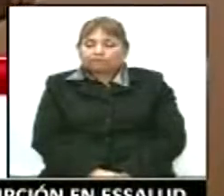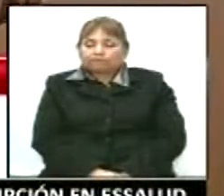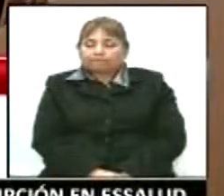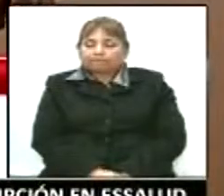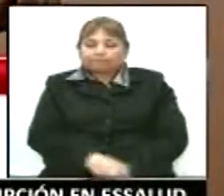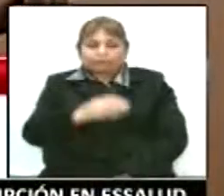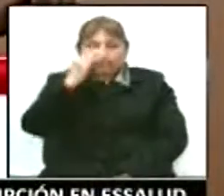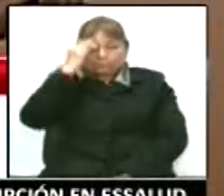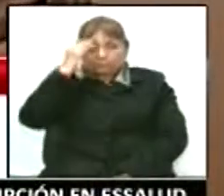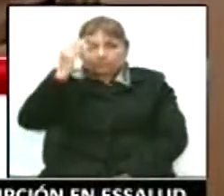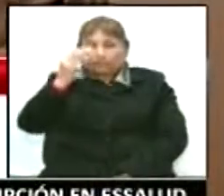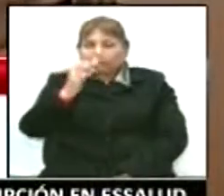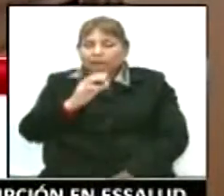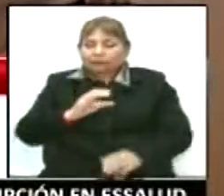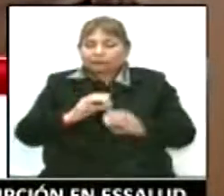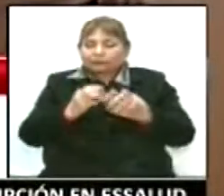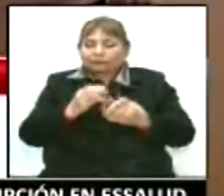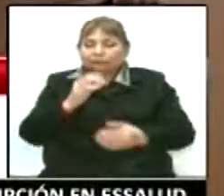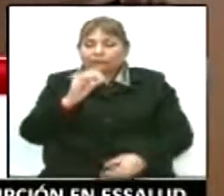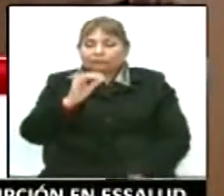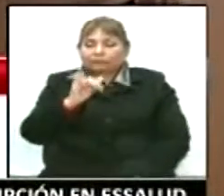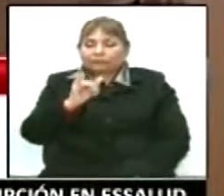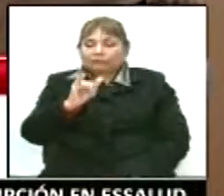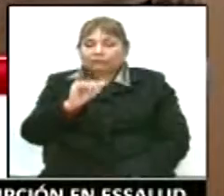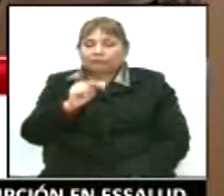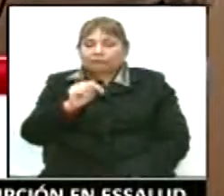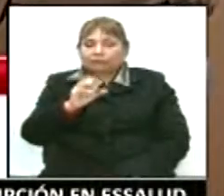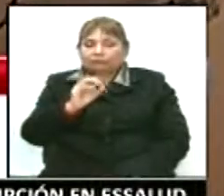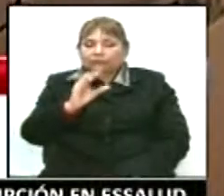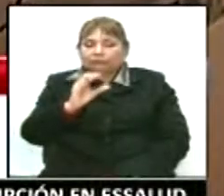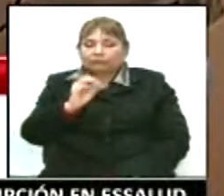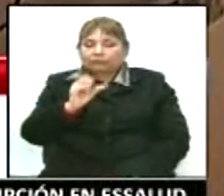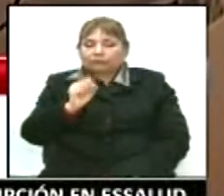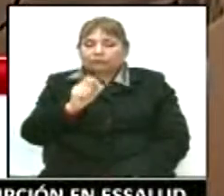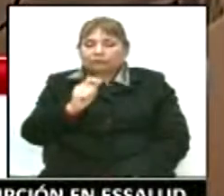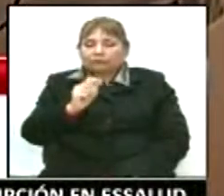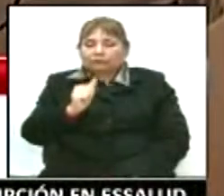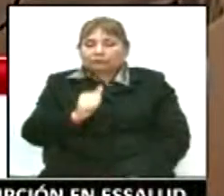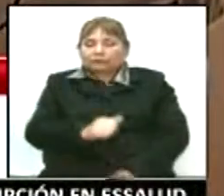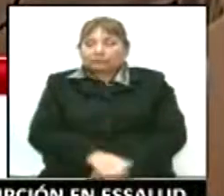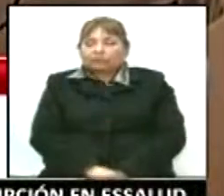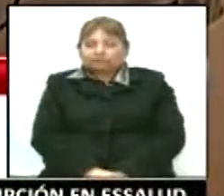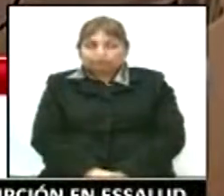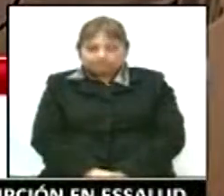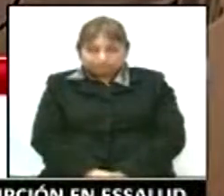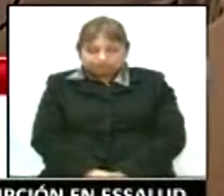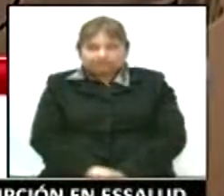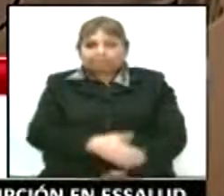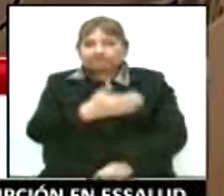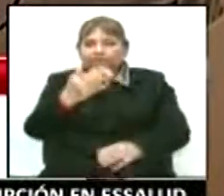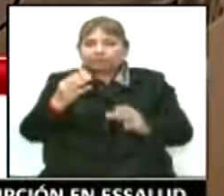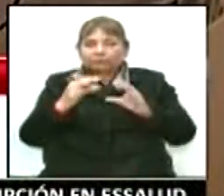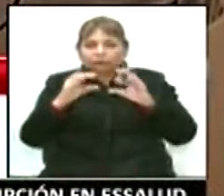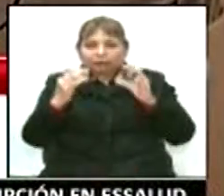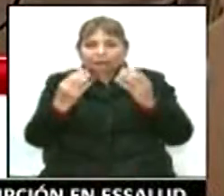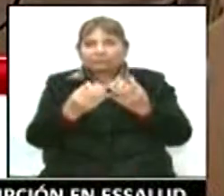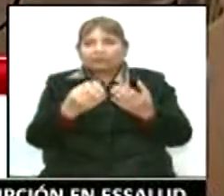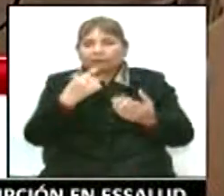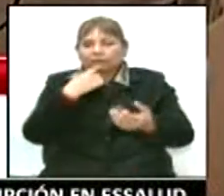Saludamos la presencia del congresista Gino Costa. Señores congresistas, yo creo que ya